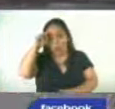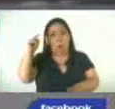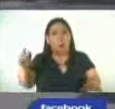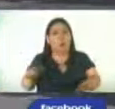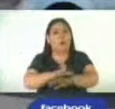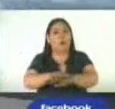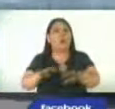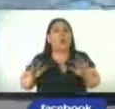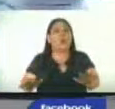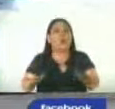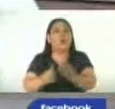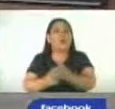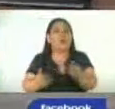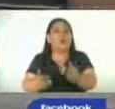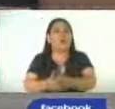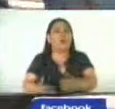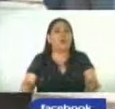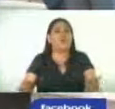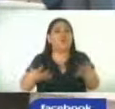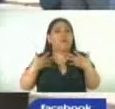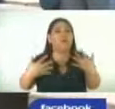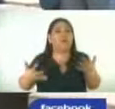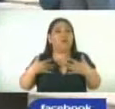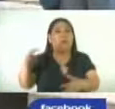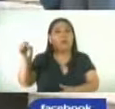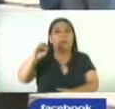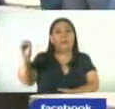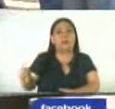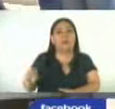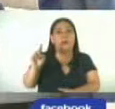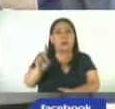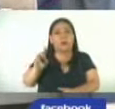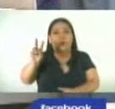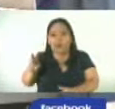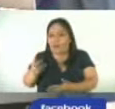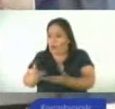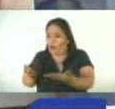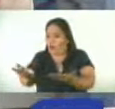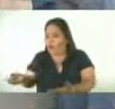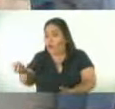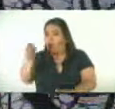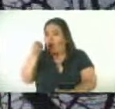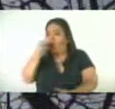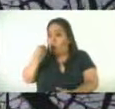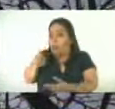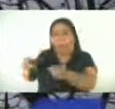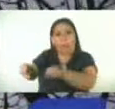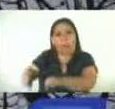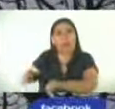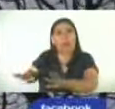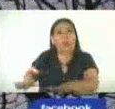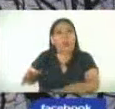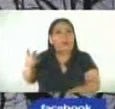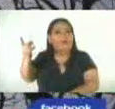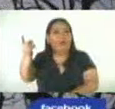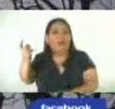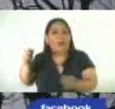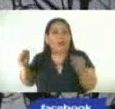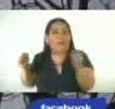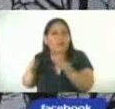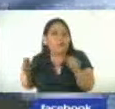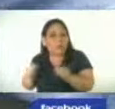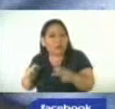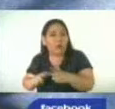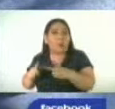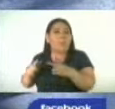al calor extremo. El 12% de todos los alimentos se perderán por falta de enfriamiento y un